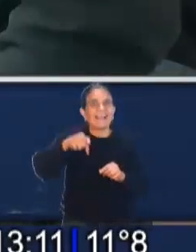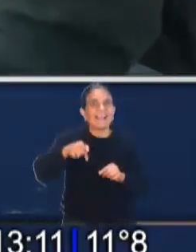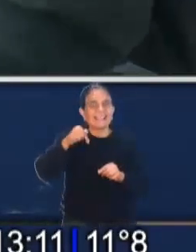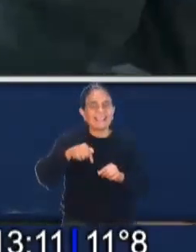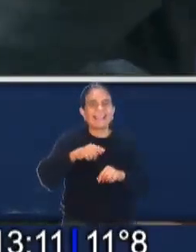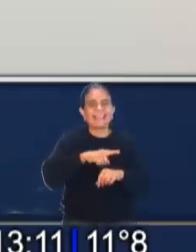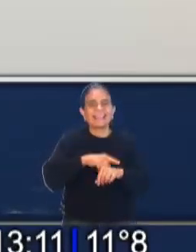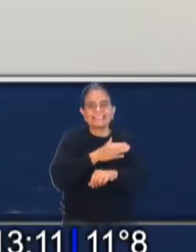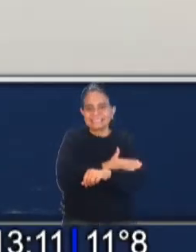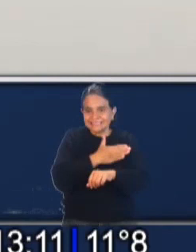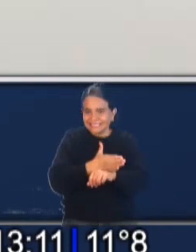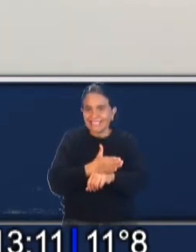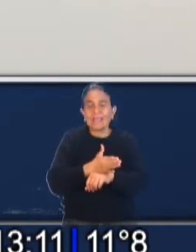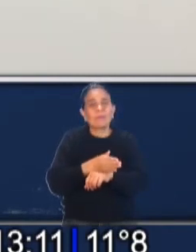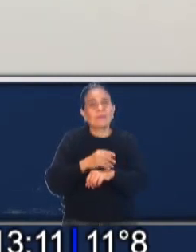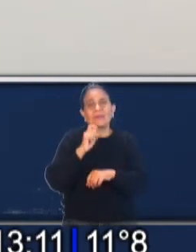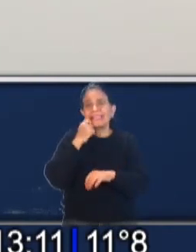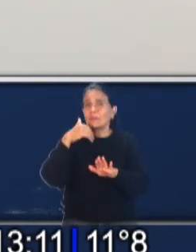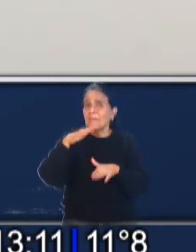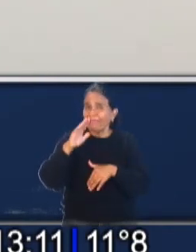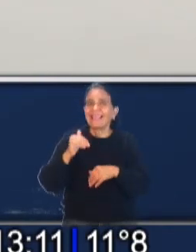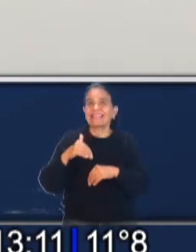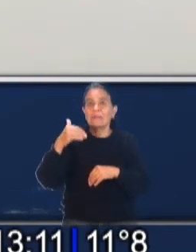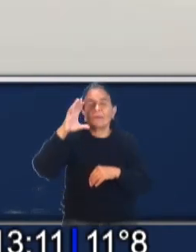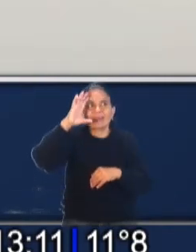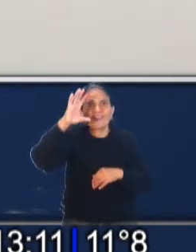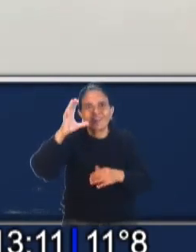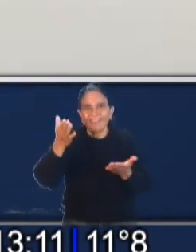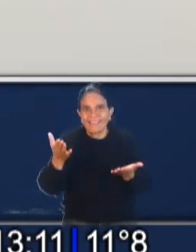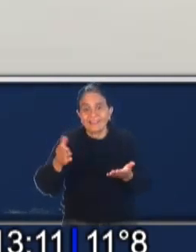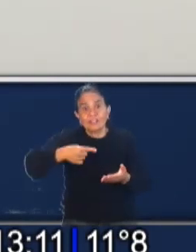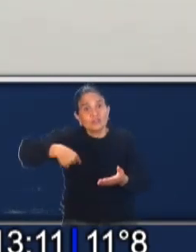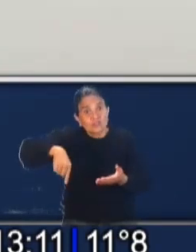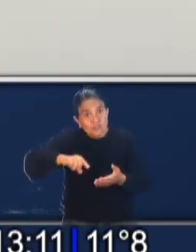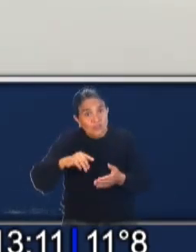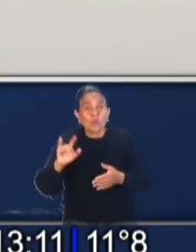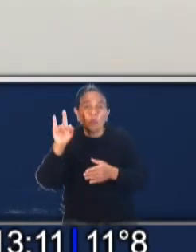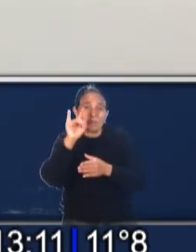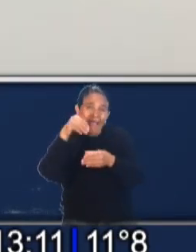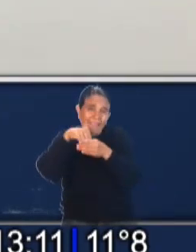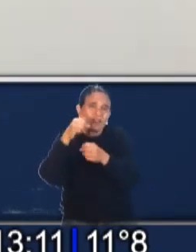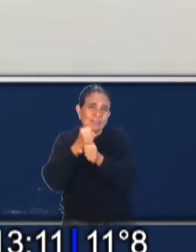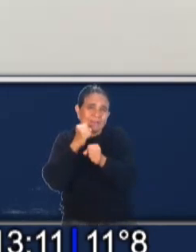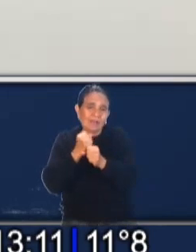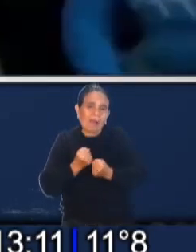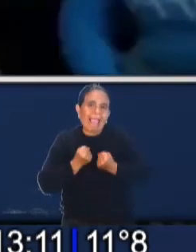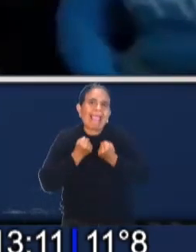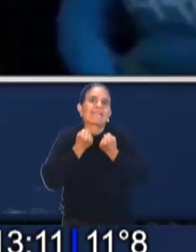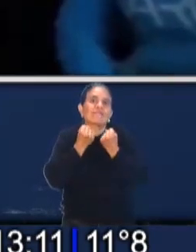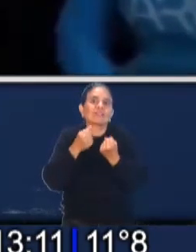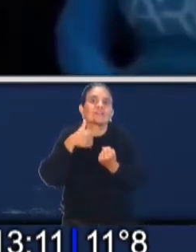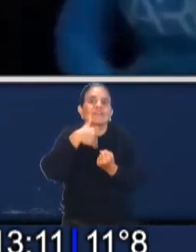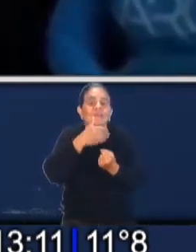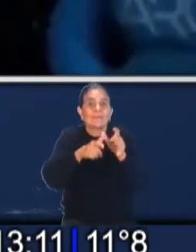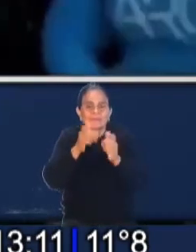con toda la intensidad que se merece. Y dentro de la universidad tenemos que hacer todos los esfuerzos para que esa vida sea linda. ¿Lo